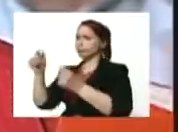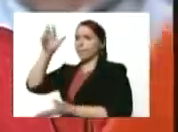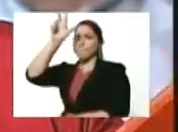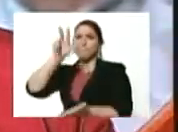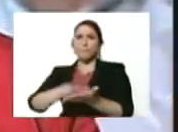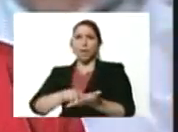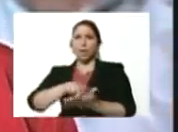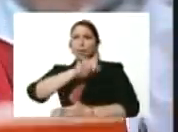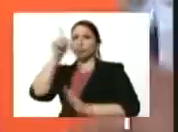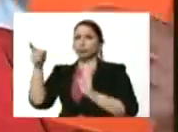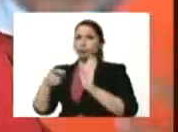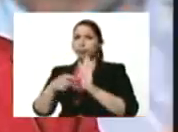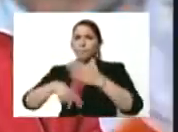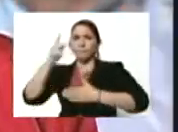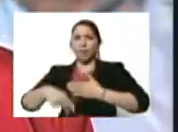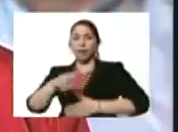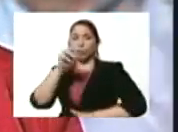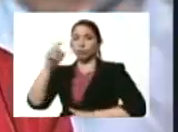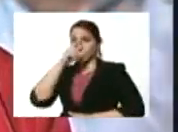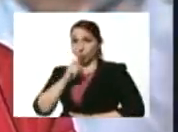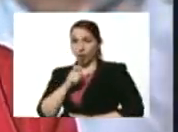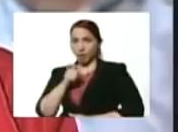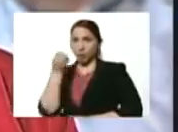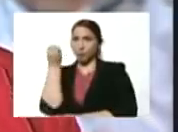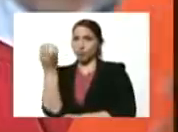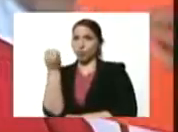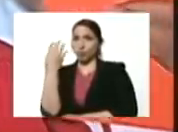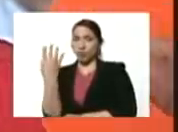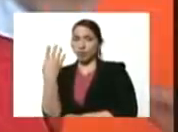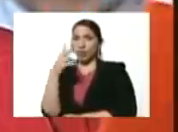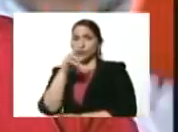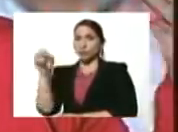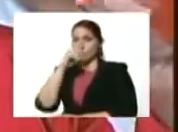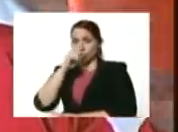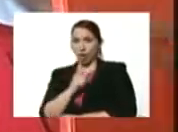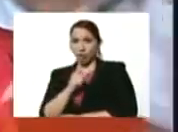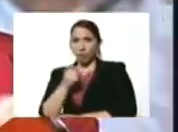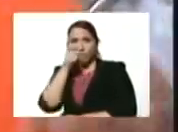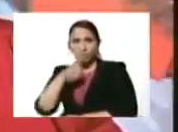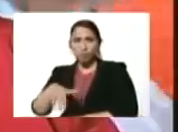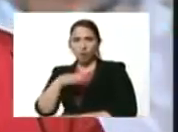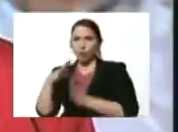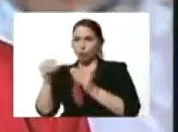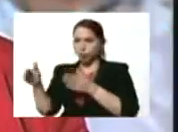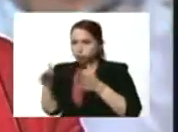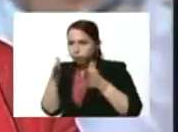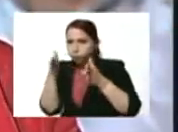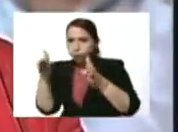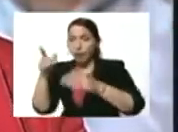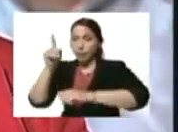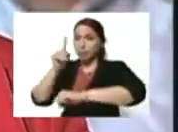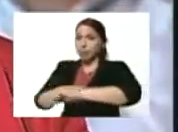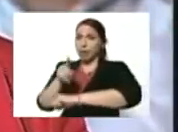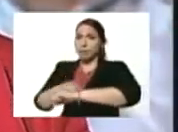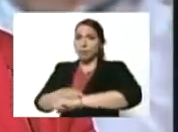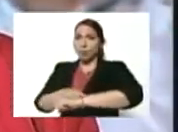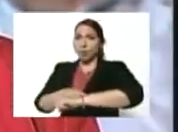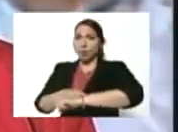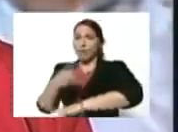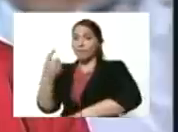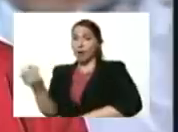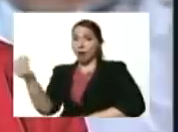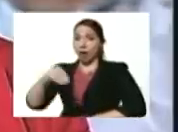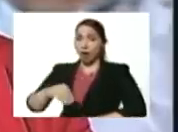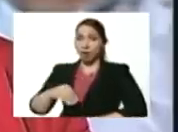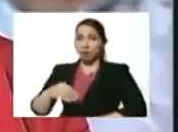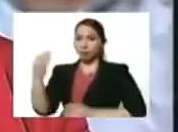aprobaremos el plan bicentenario del Congreso Bicentenario de los Pueblos, bueno, para toda esta ruta, todos estos tiempos venideros que yo estoy seguro